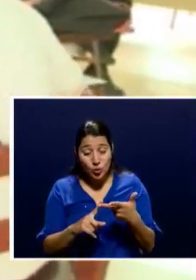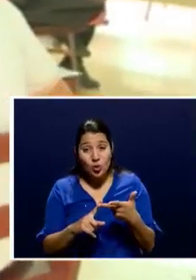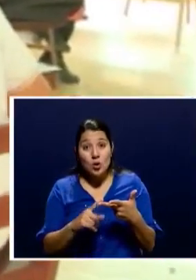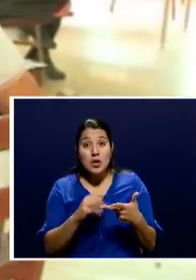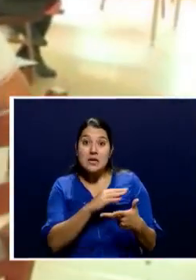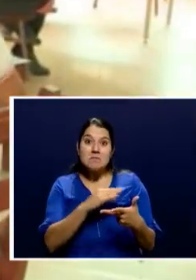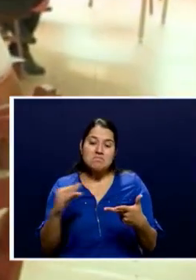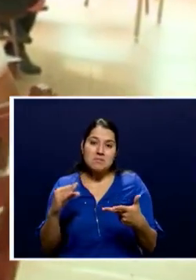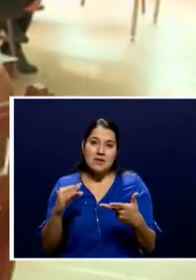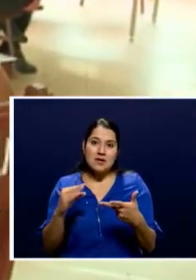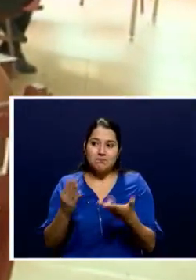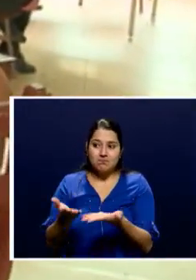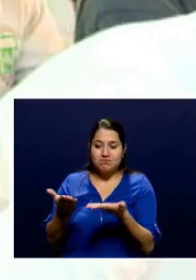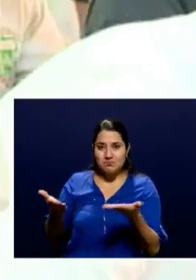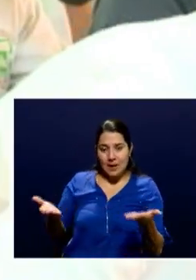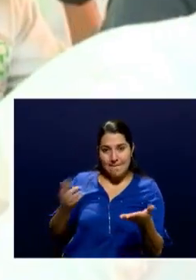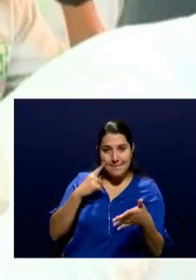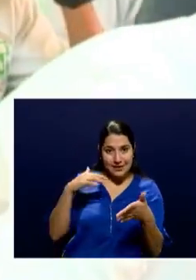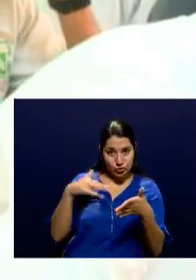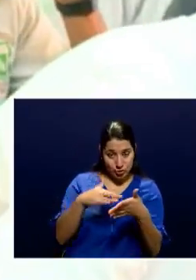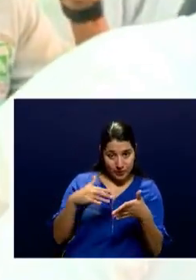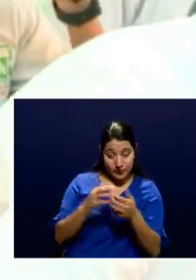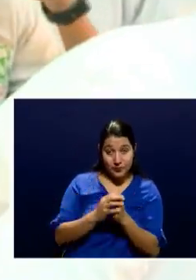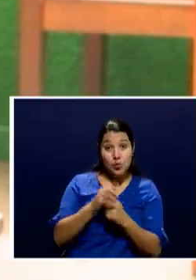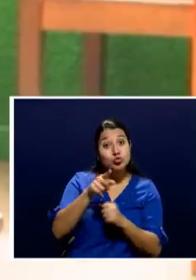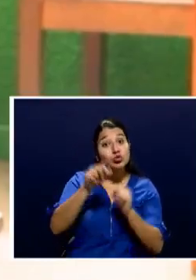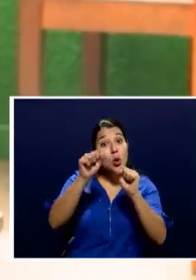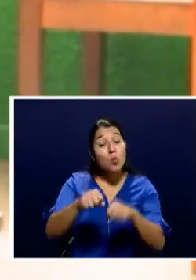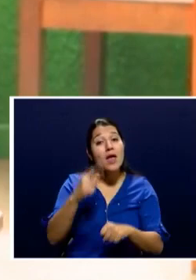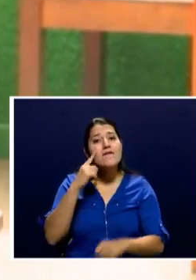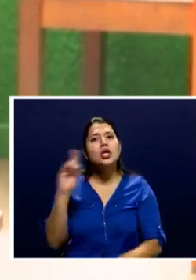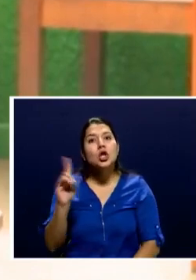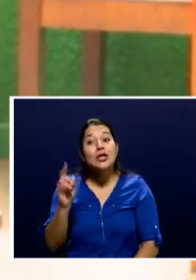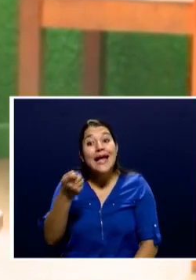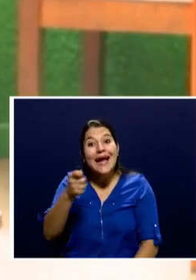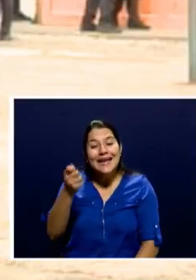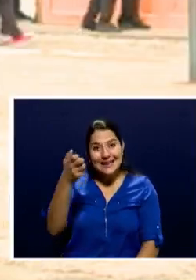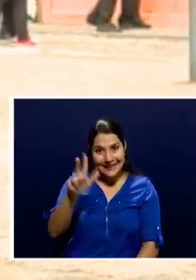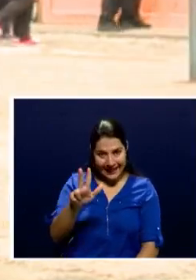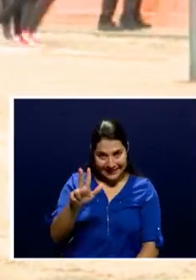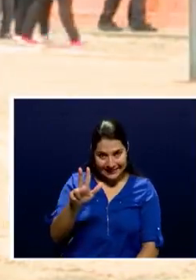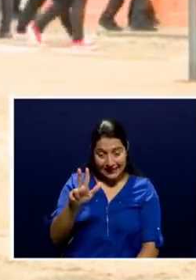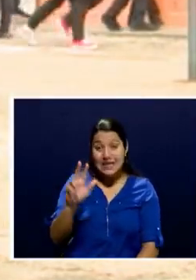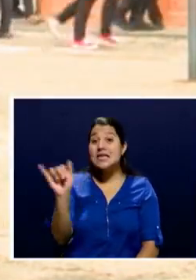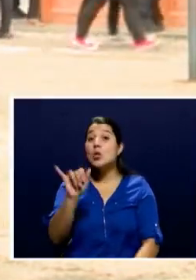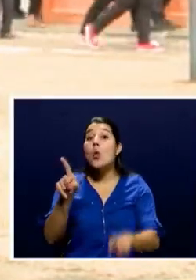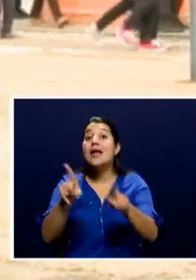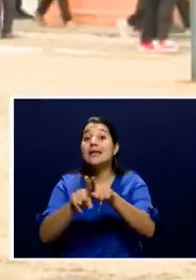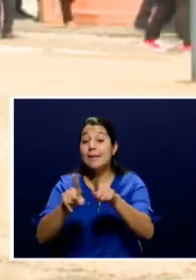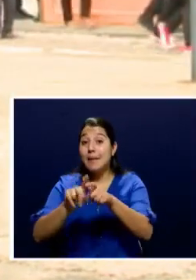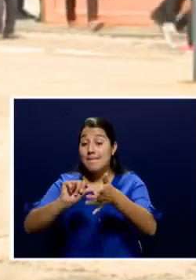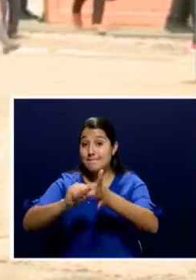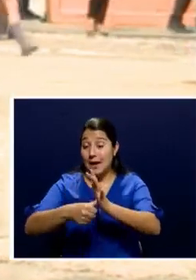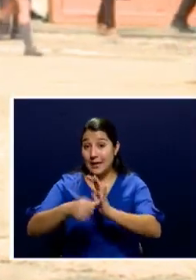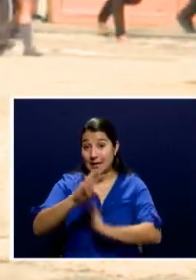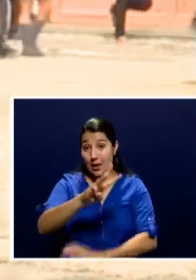esta contingencia nacional. El contenido se podrá ver por 13 Costa Rica Televisión, así como por medio de la página